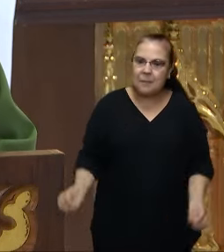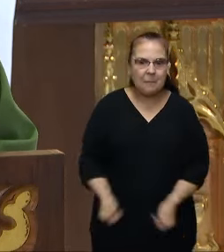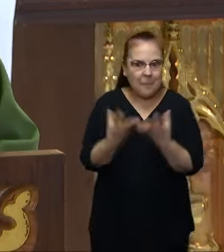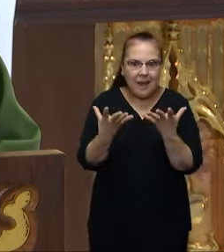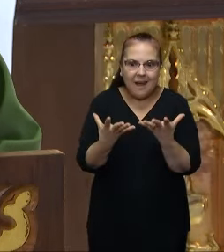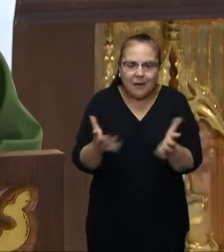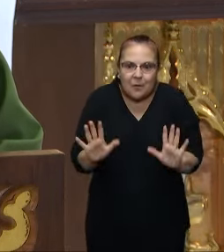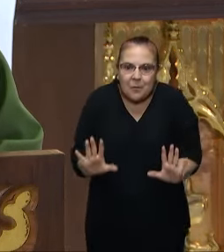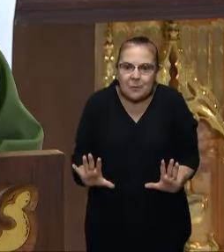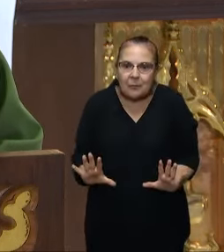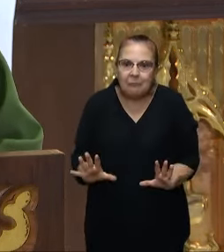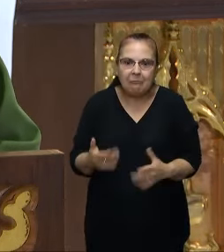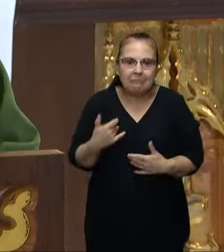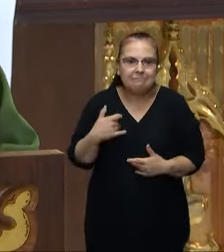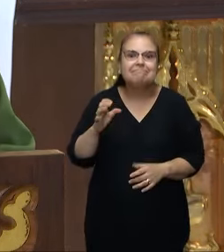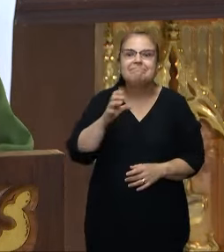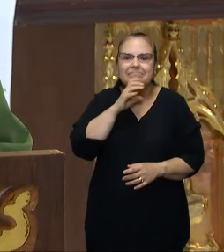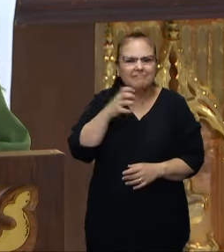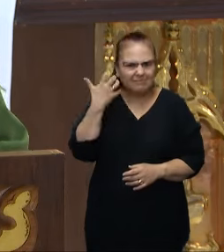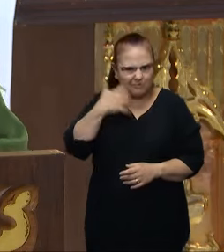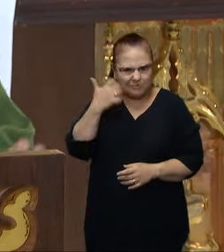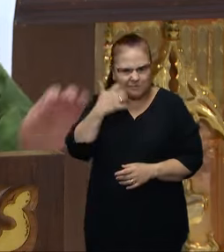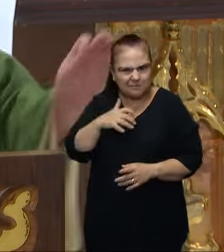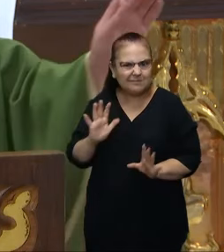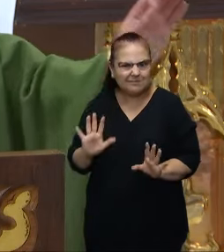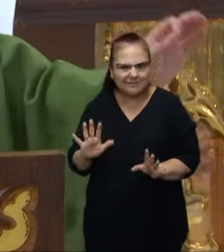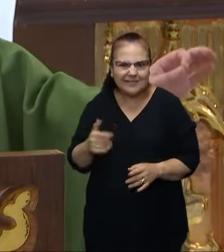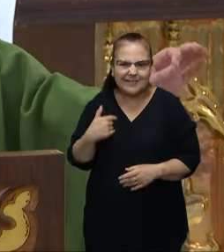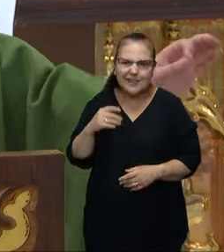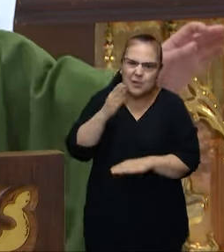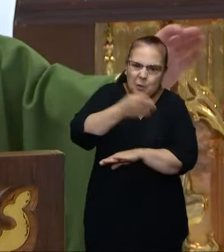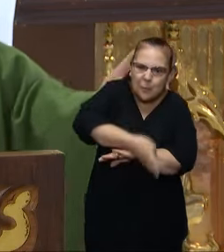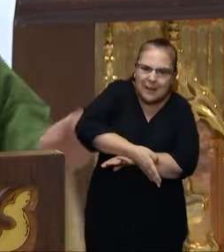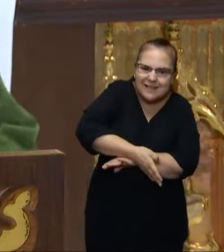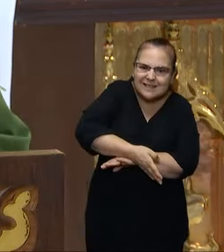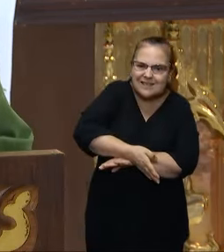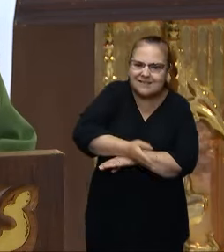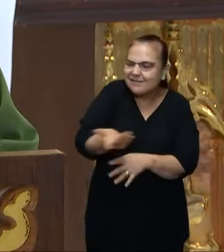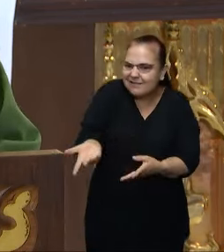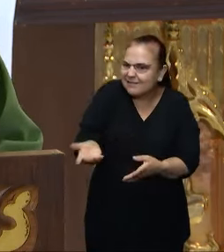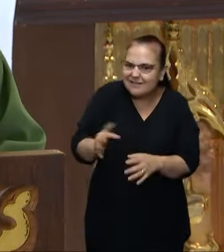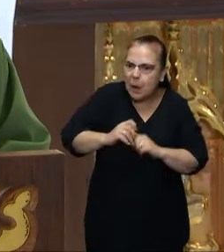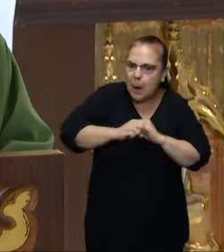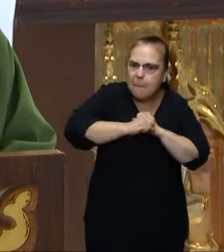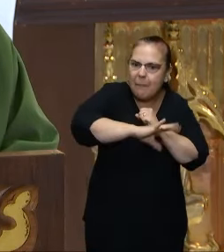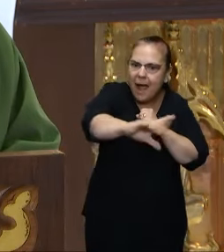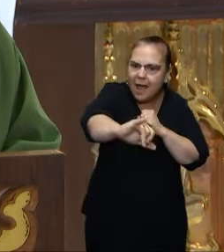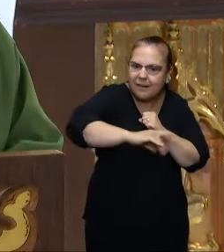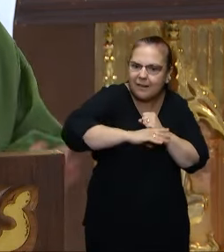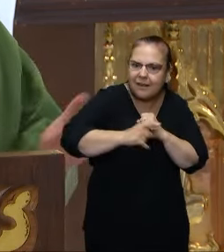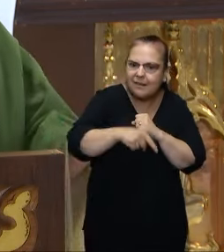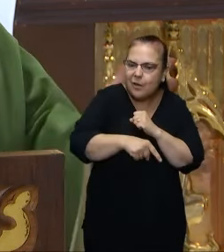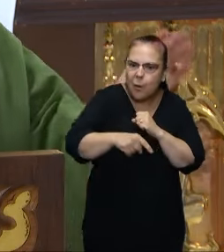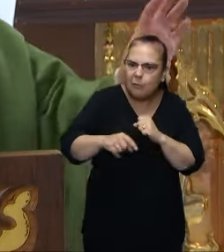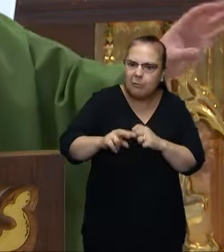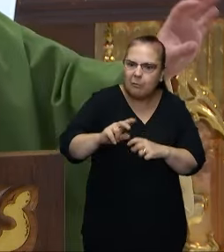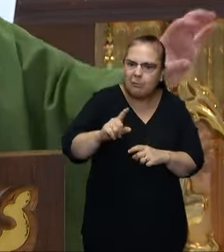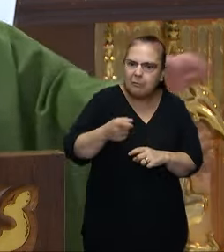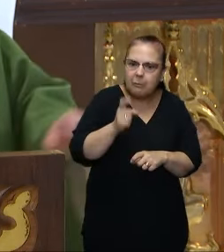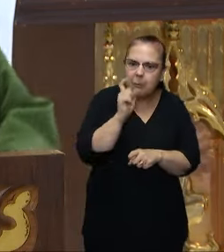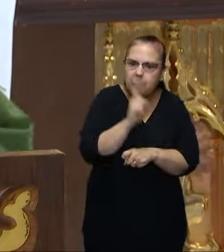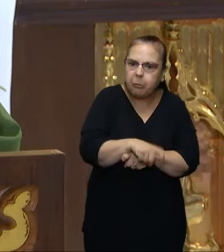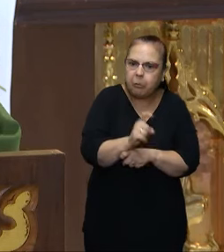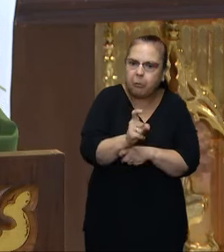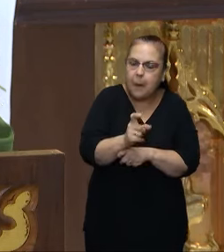podemos decir de los más extraños no aquello de Vete al mar al río coge el primer al mar